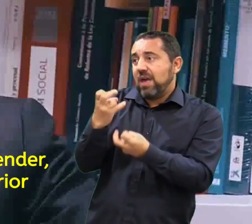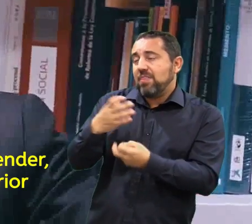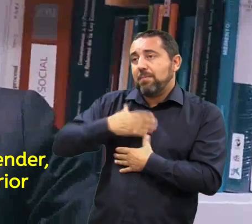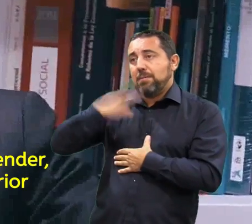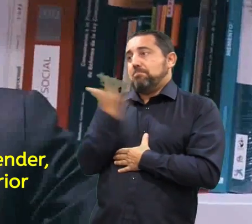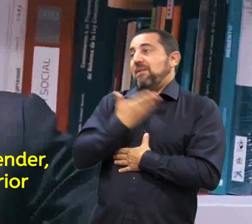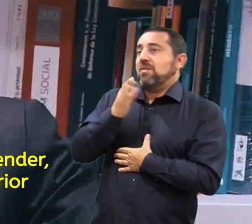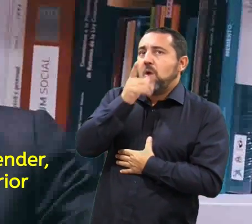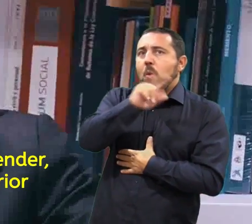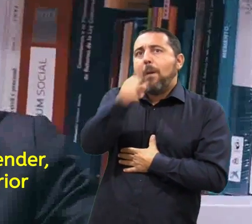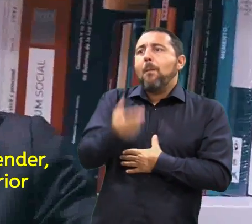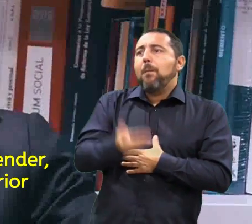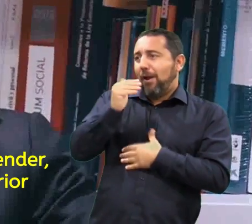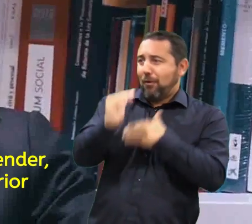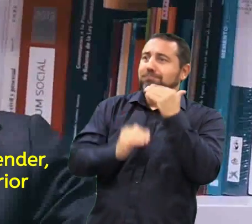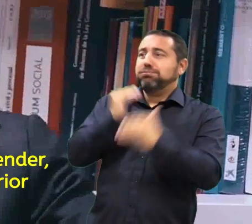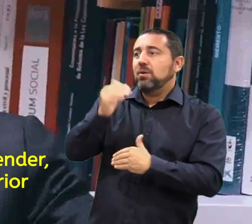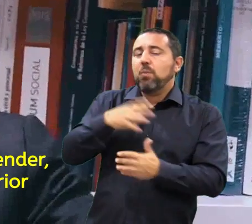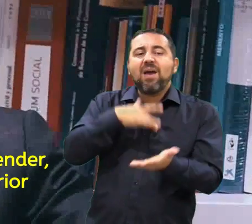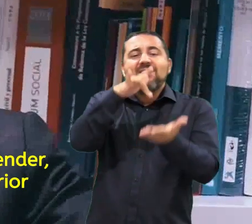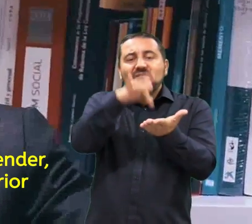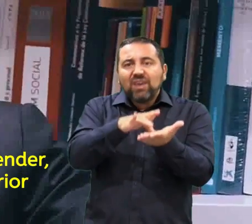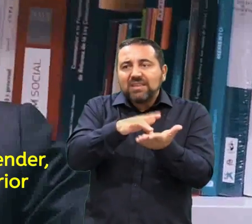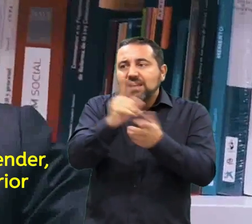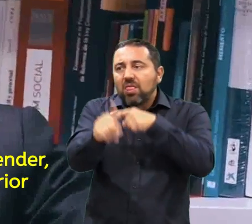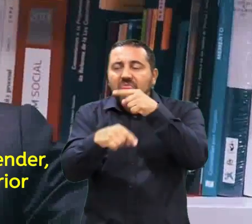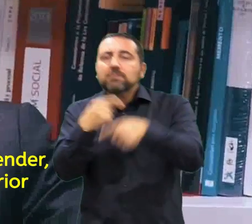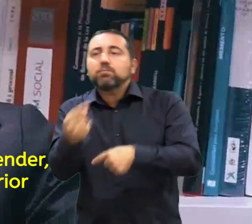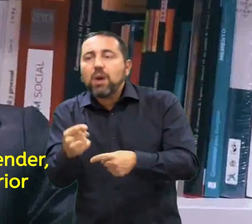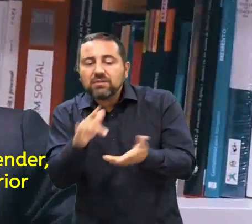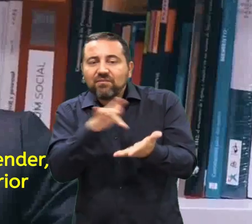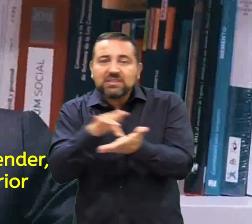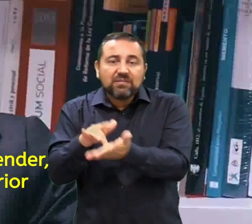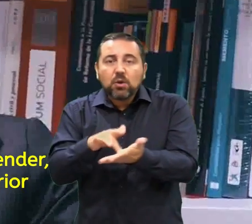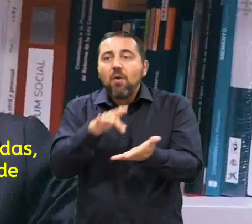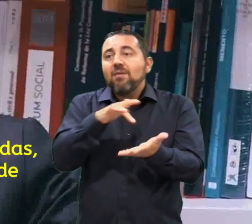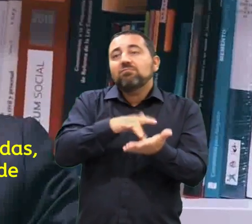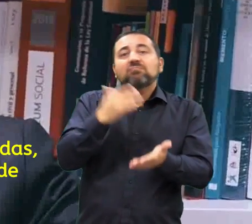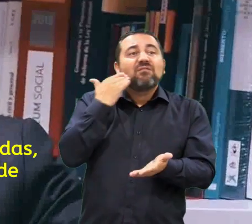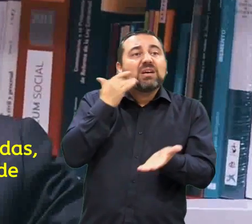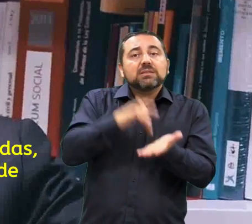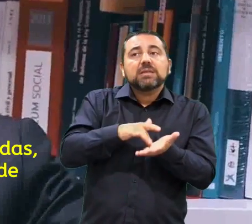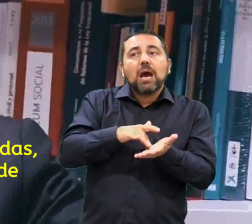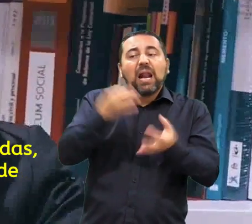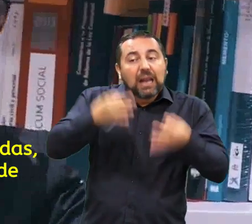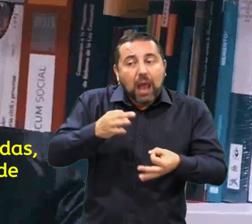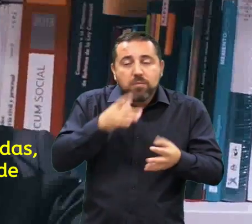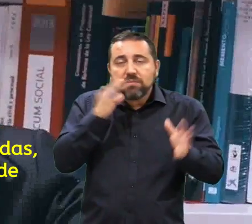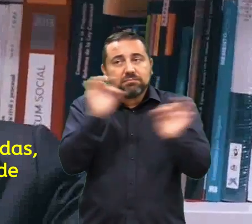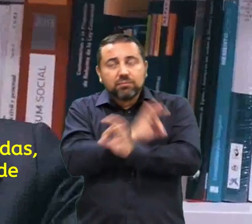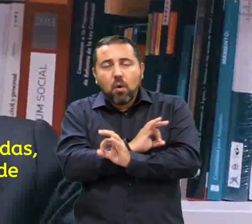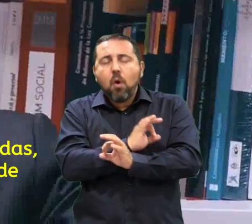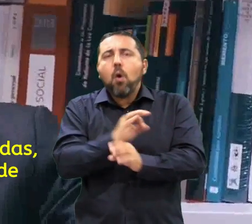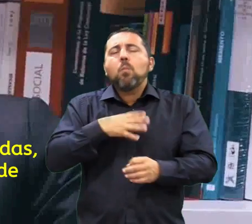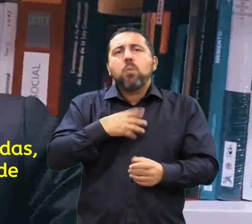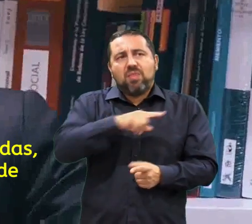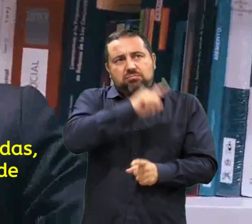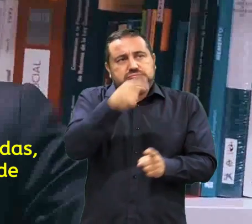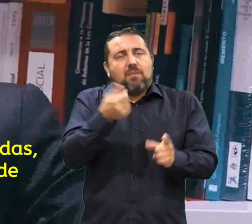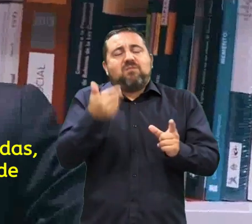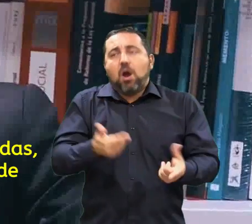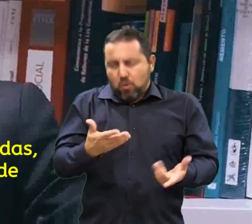una plusvalía que Hacienda puede entender que se ha producido fecha muy posterior a la real, e